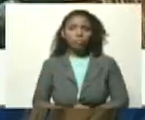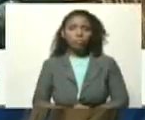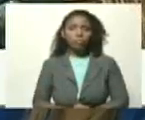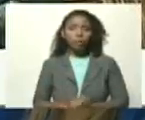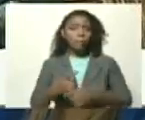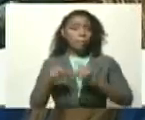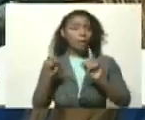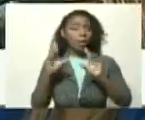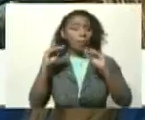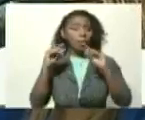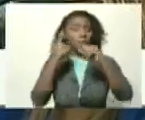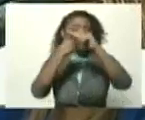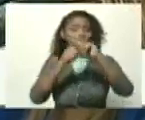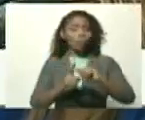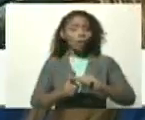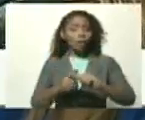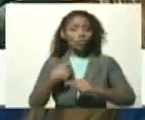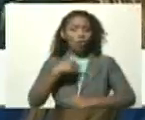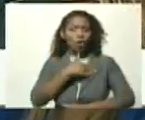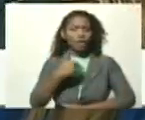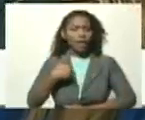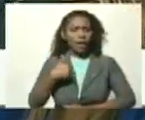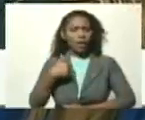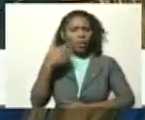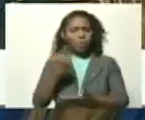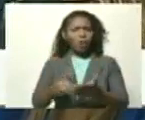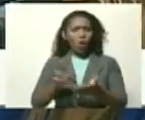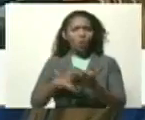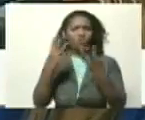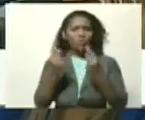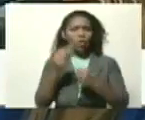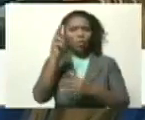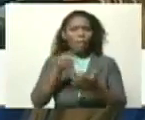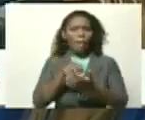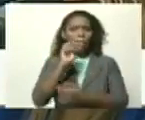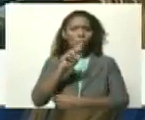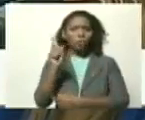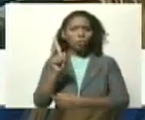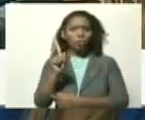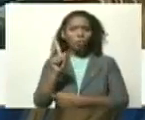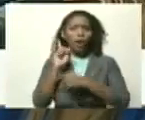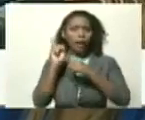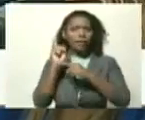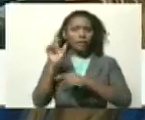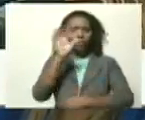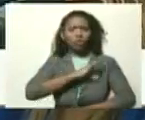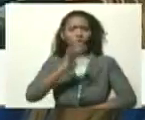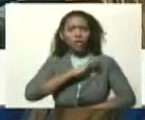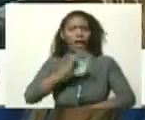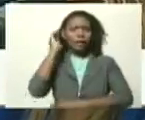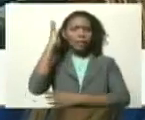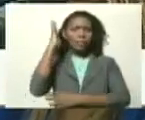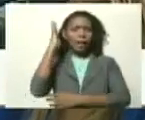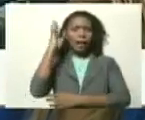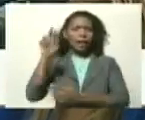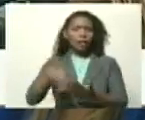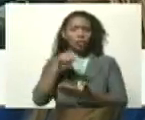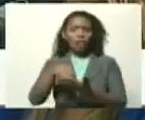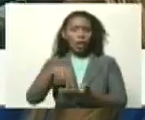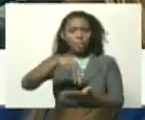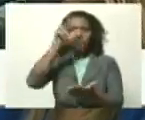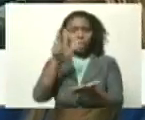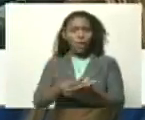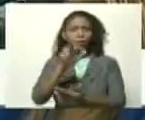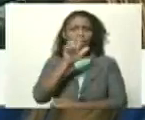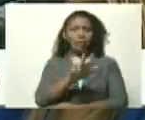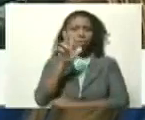Pero hablando de sumar, yo quiero refrescar algunos números. En el 2021, esta soberanísima Asamblea Nacional aprobó